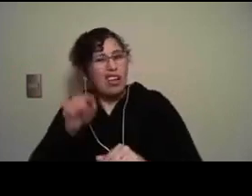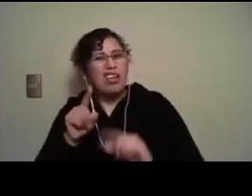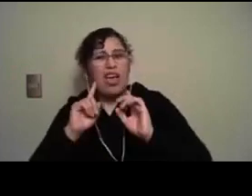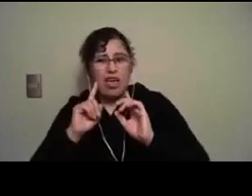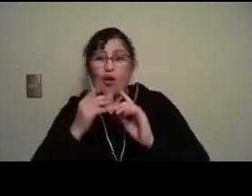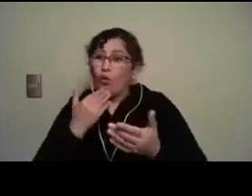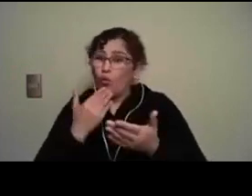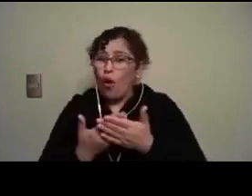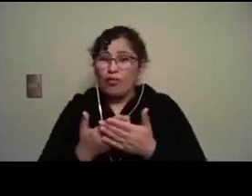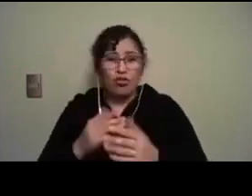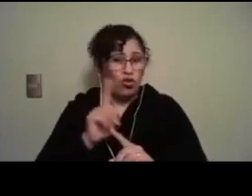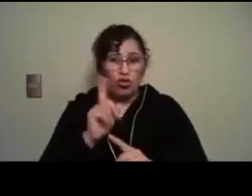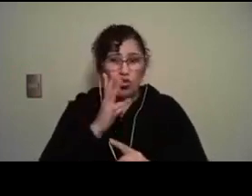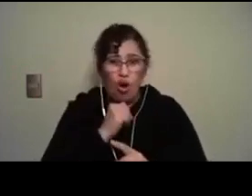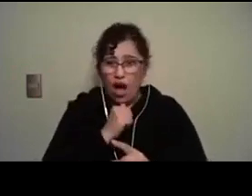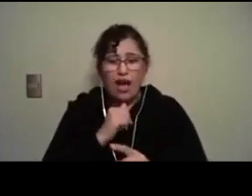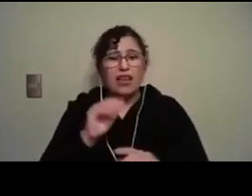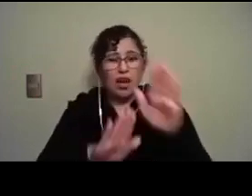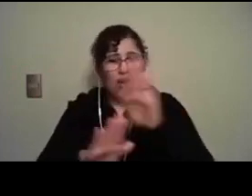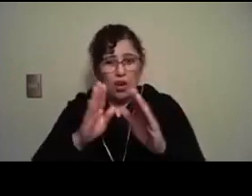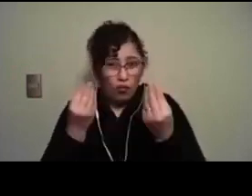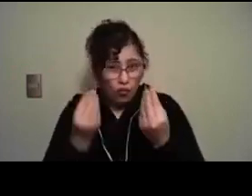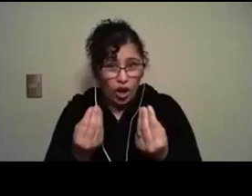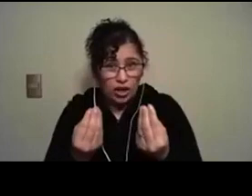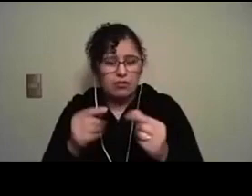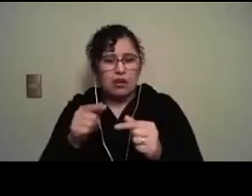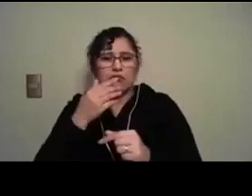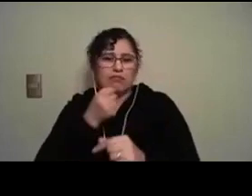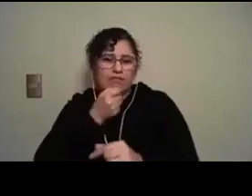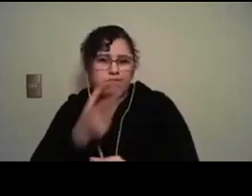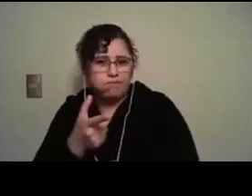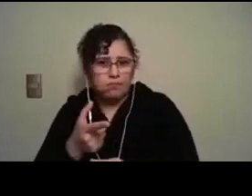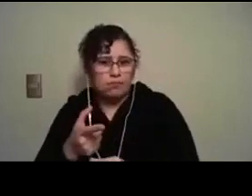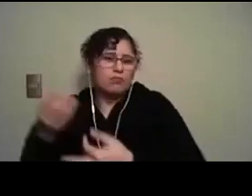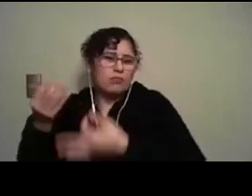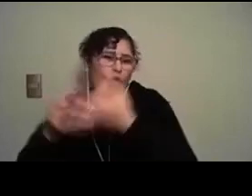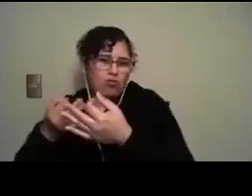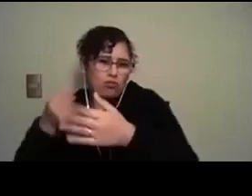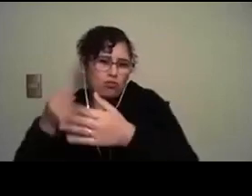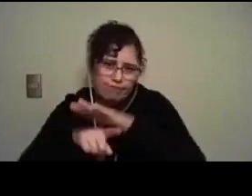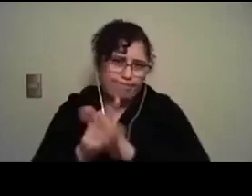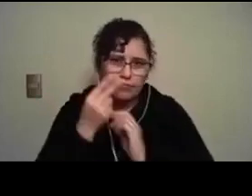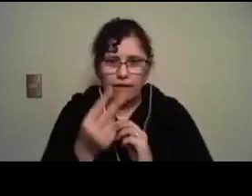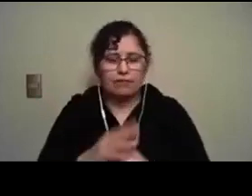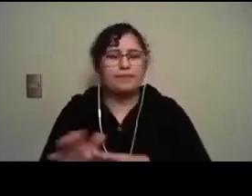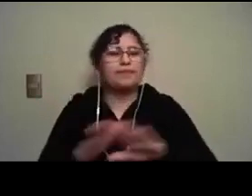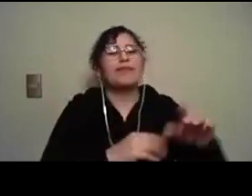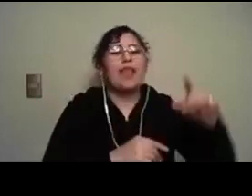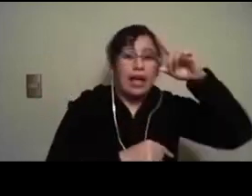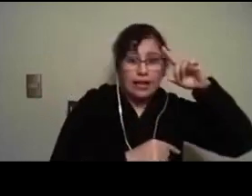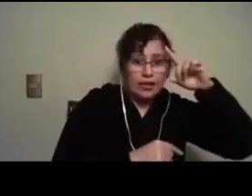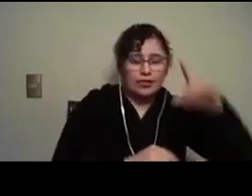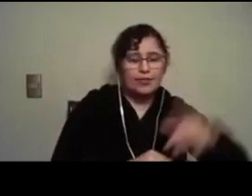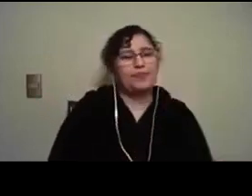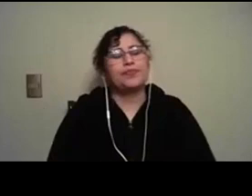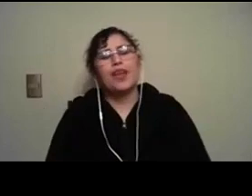ya, pero en general eso no pasa en todas las residencias, ya. Profe, lo otro que yo he notado a raíz